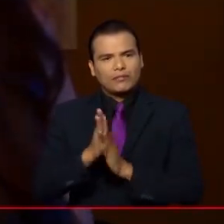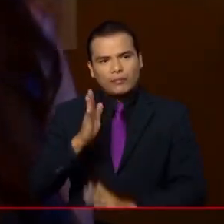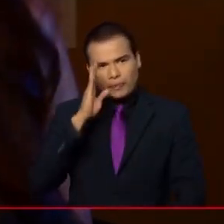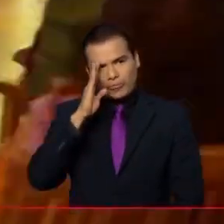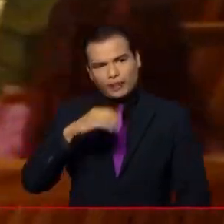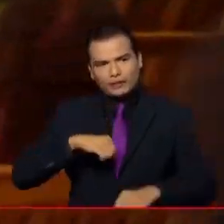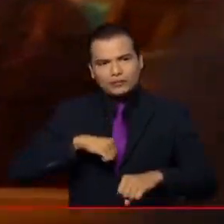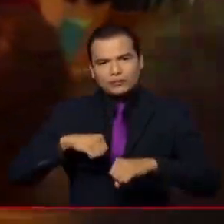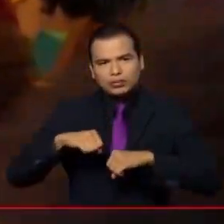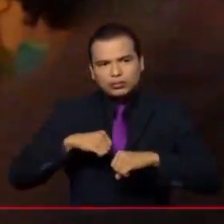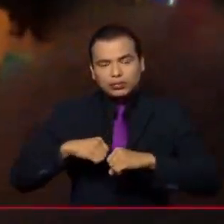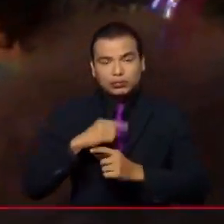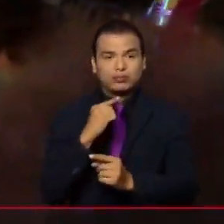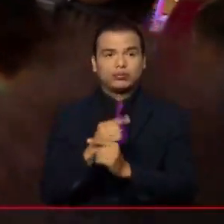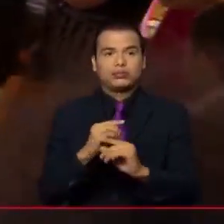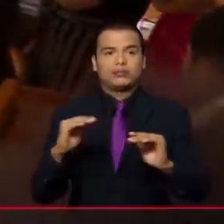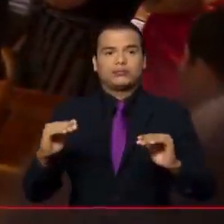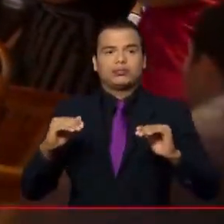estamos hoy en día.